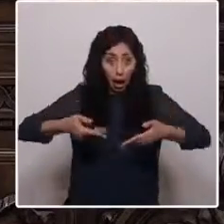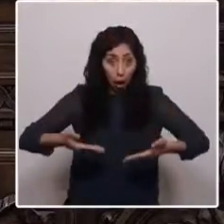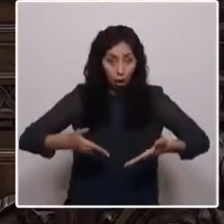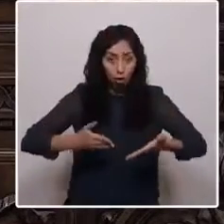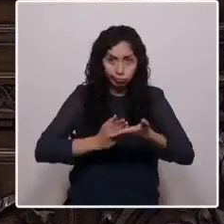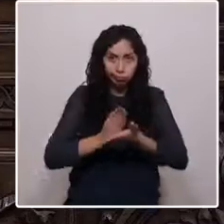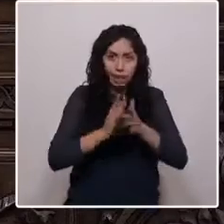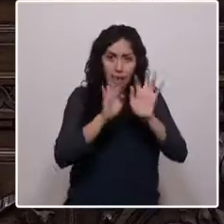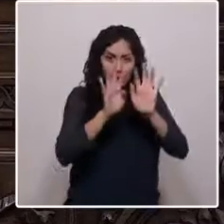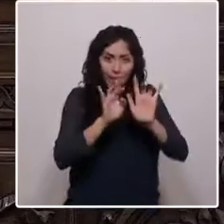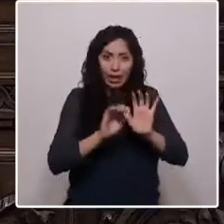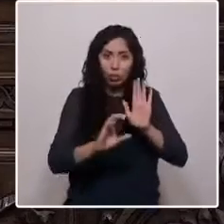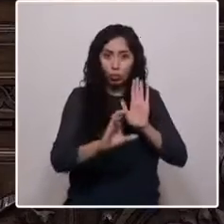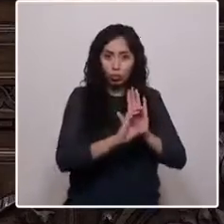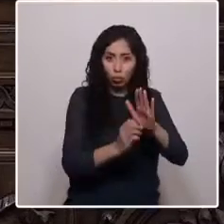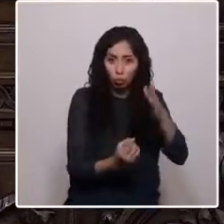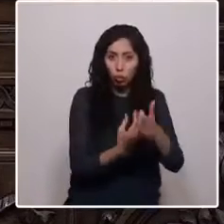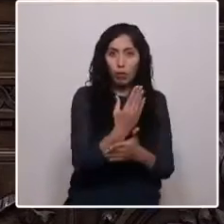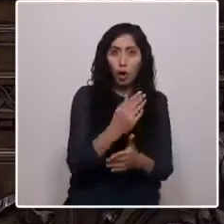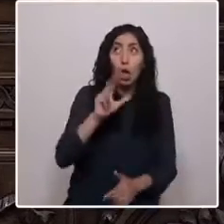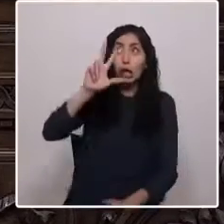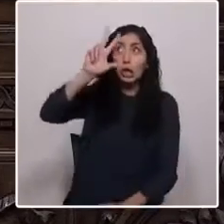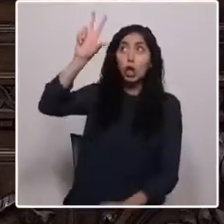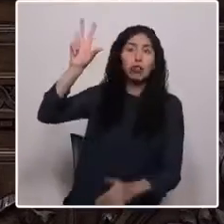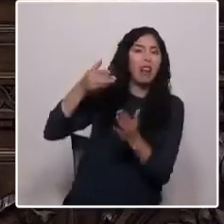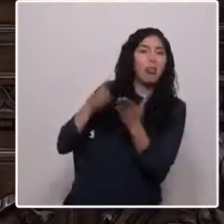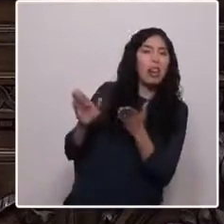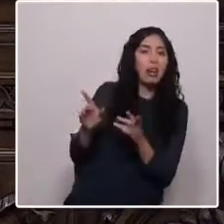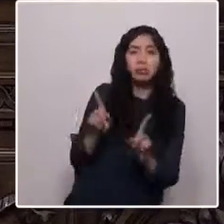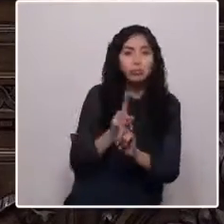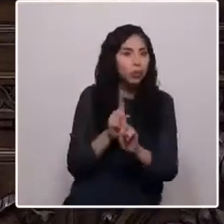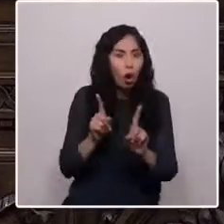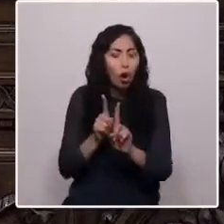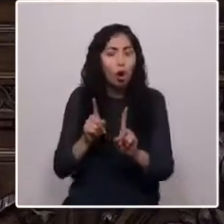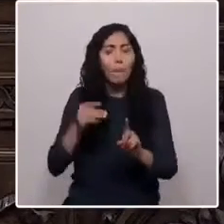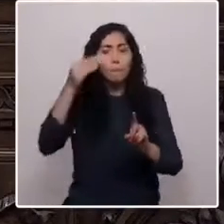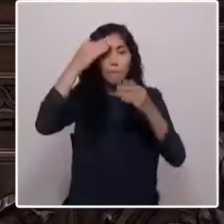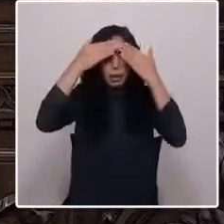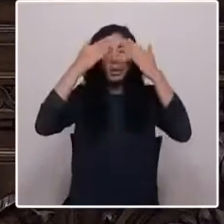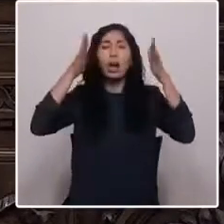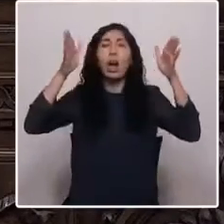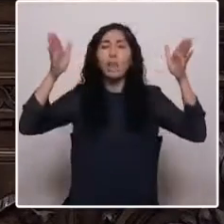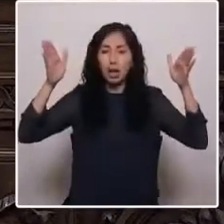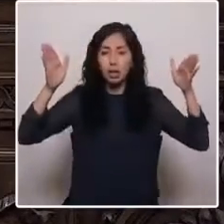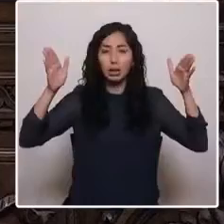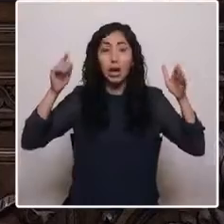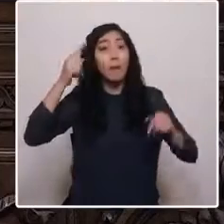Constitución. No dejemos a Dios fuera de ella. Tengamos la mente abierta, pero sobre